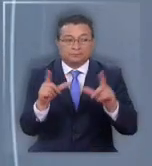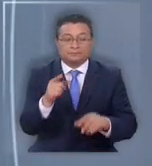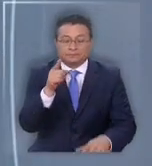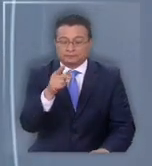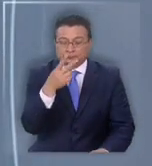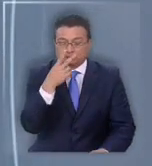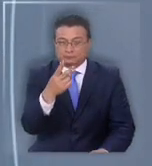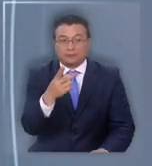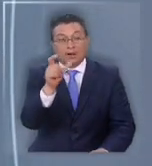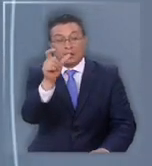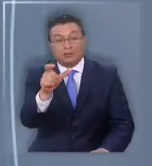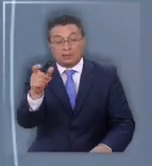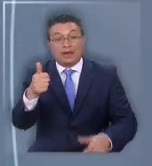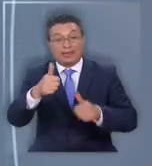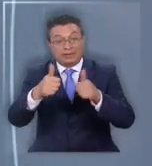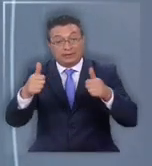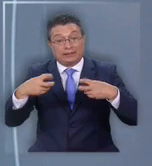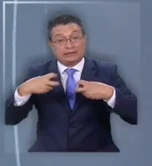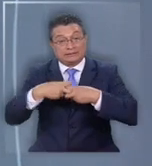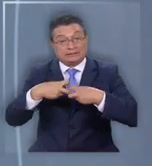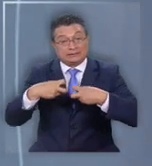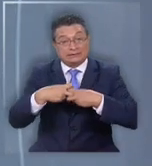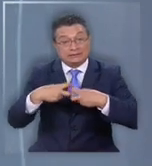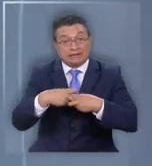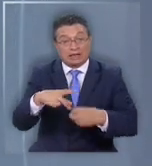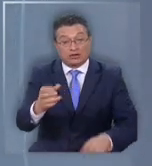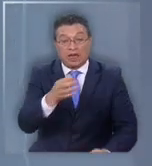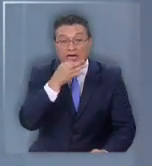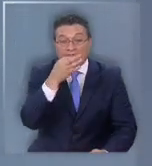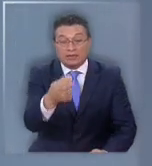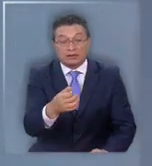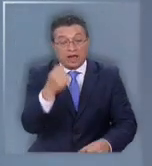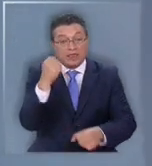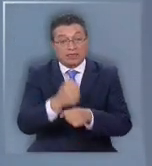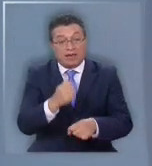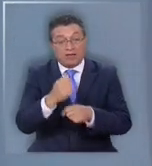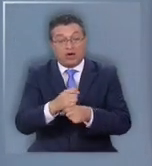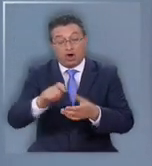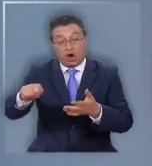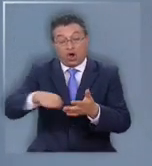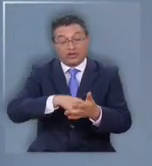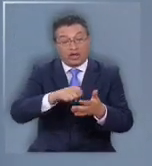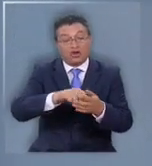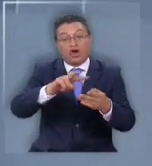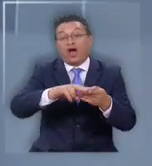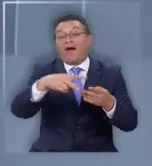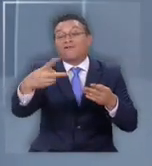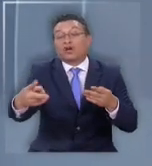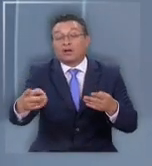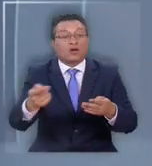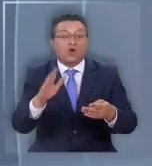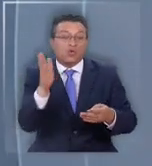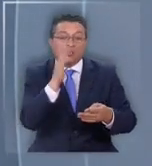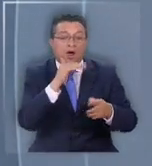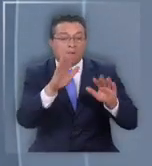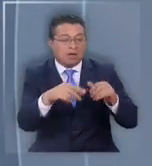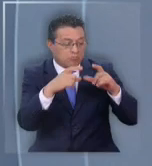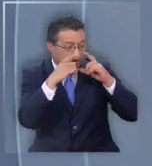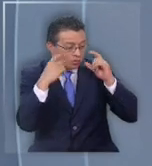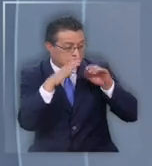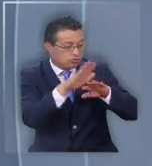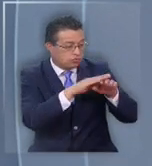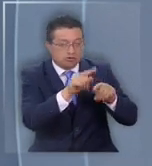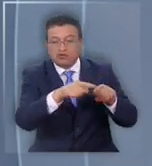una dirigente sindical que dice que hay trabajadores de subcontratas subcontratados que no están con los mismos protocolos o